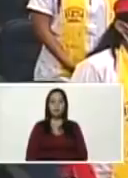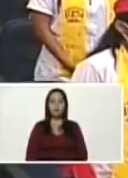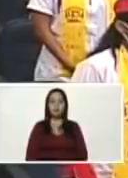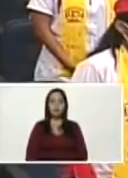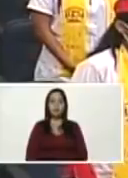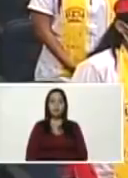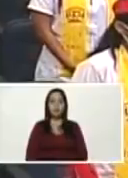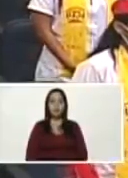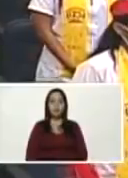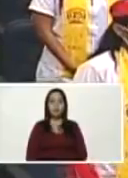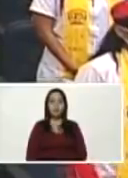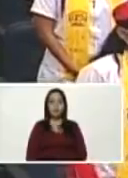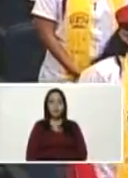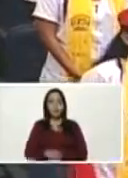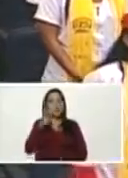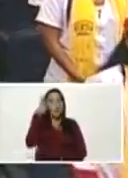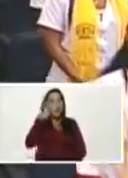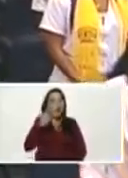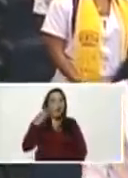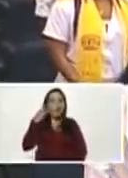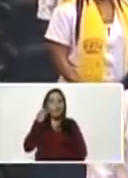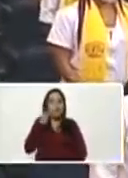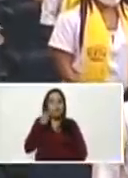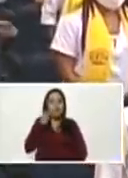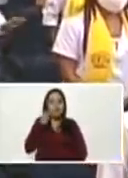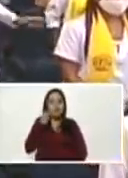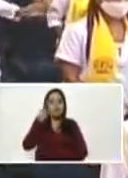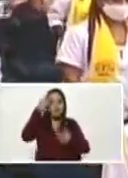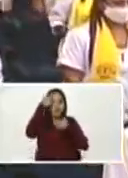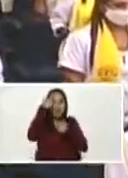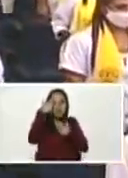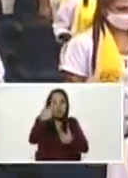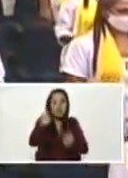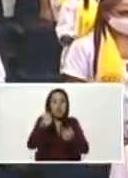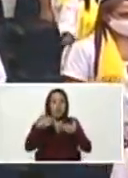Jóvenes profesionales de la salud,